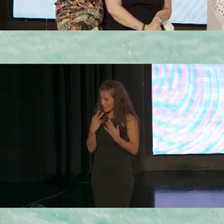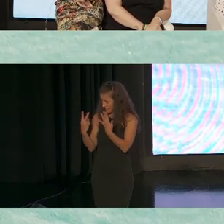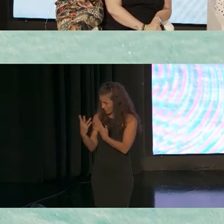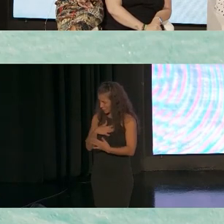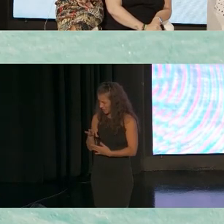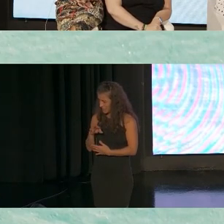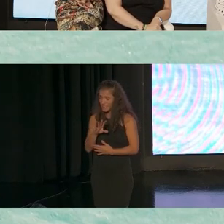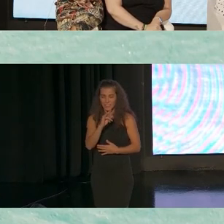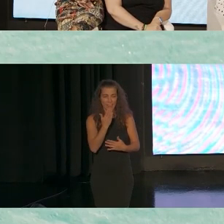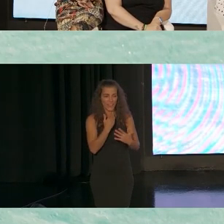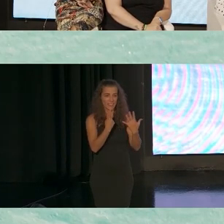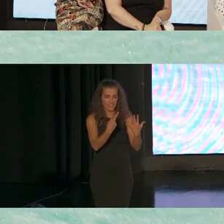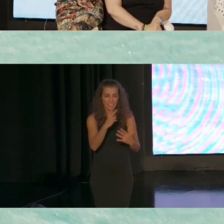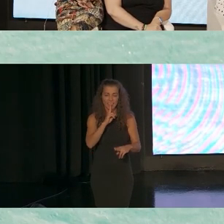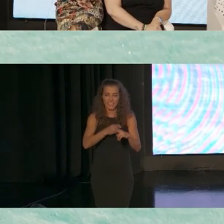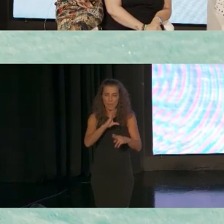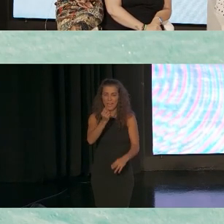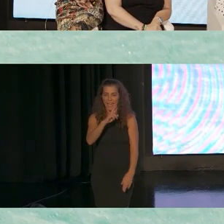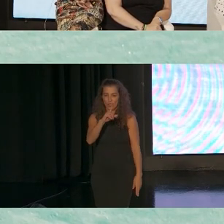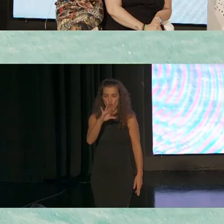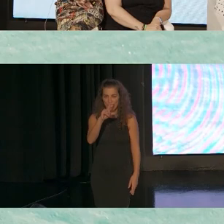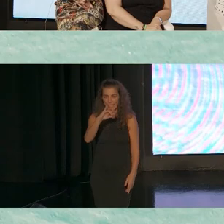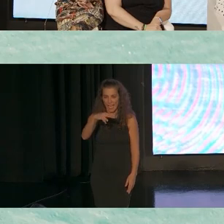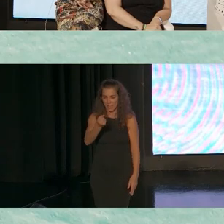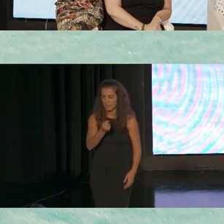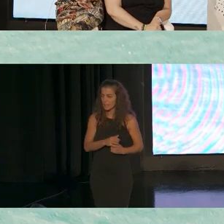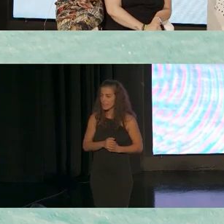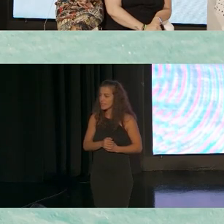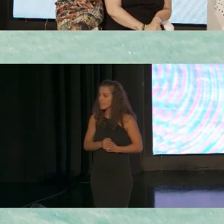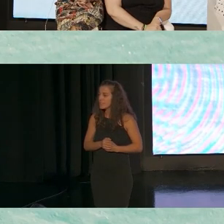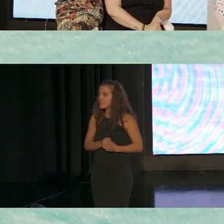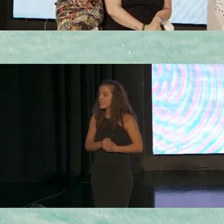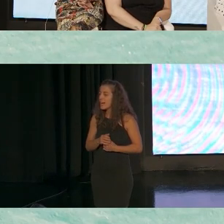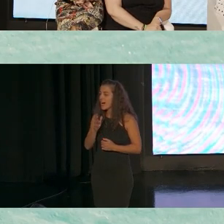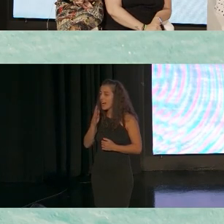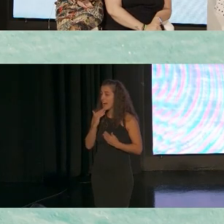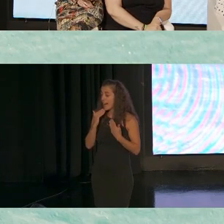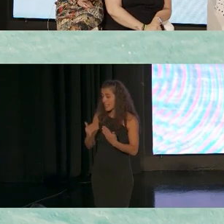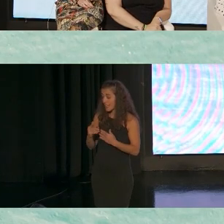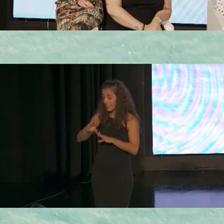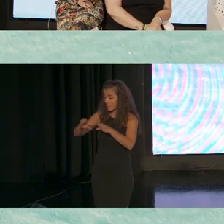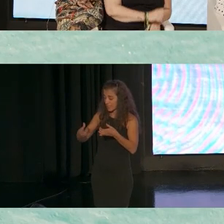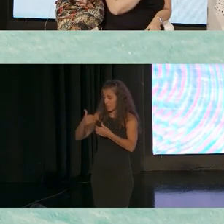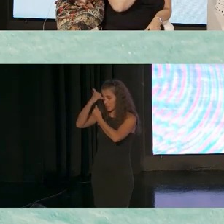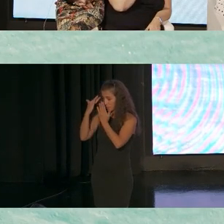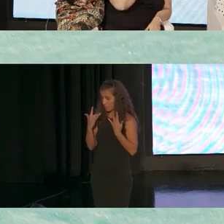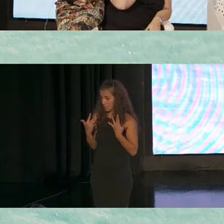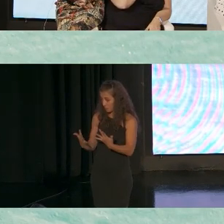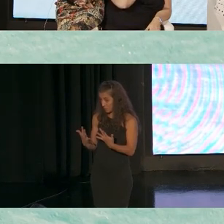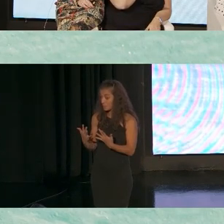ser 7 años y se llama Carolina Y gracias al al apoyo de ese equipo de atención